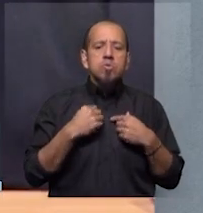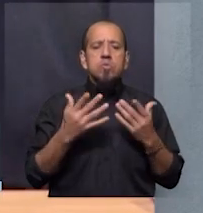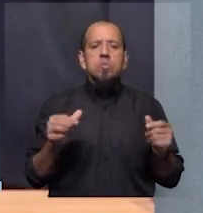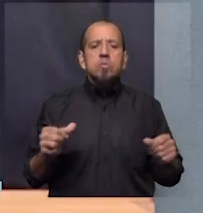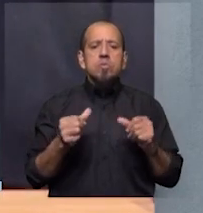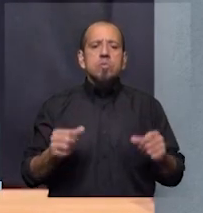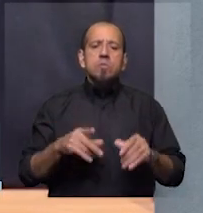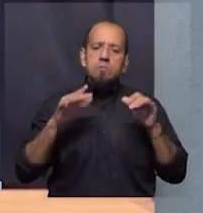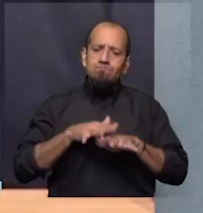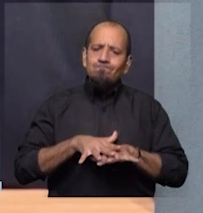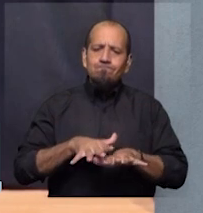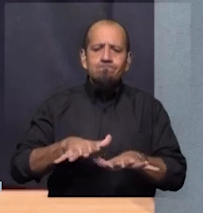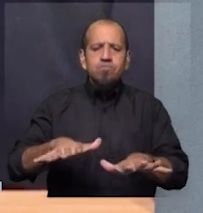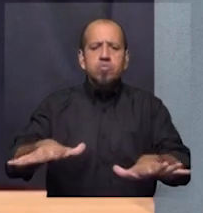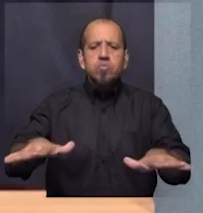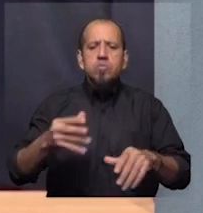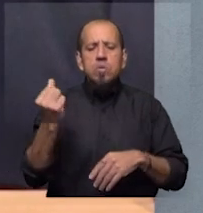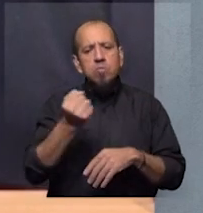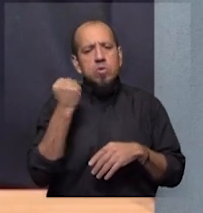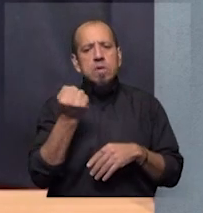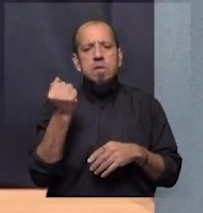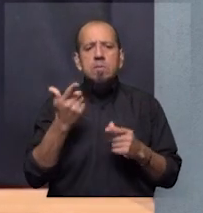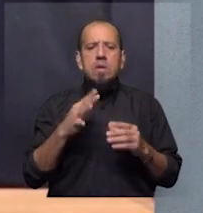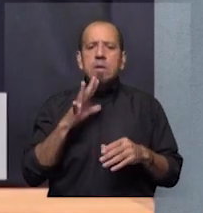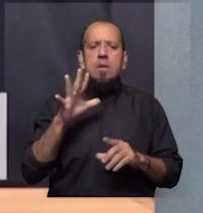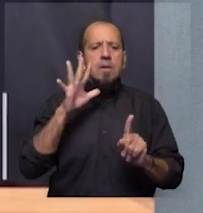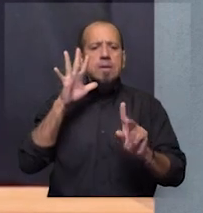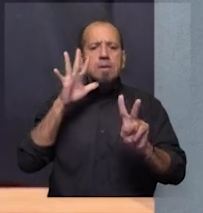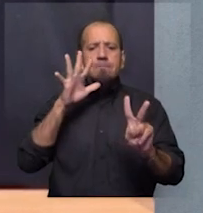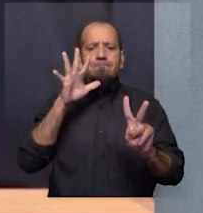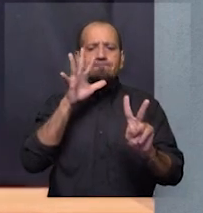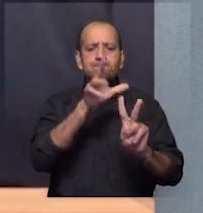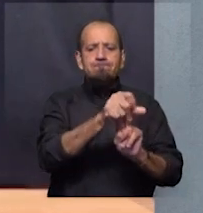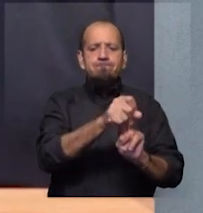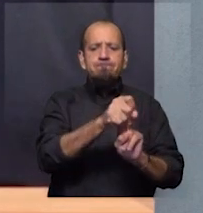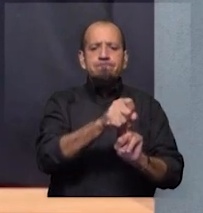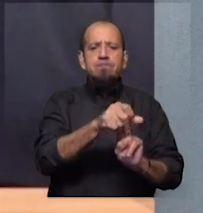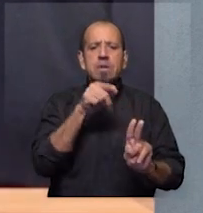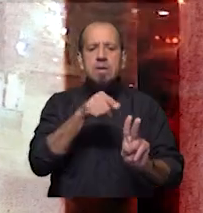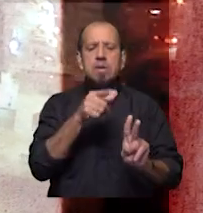importantísimo de la policía para capturar a estos asesinos